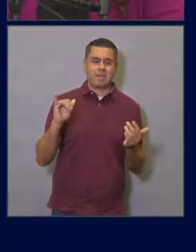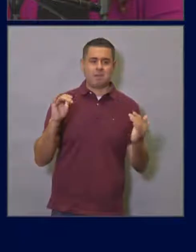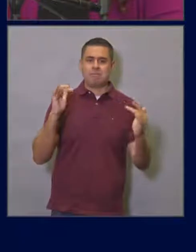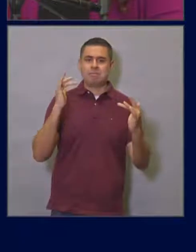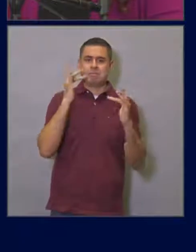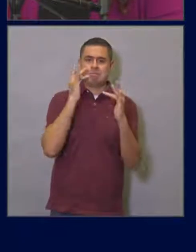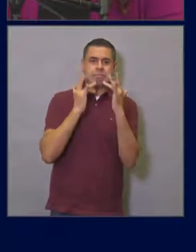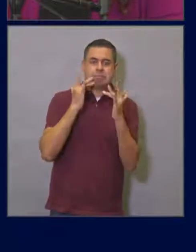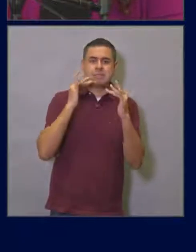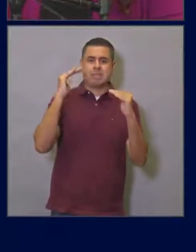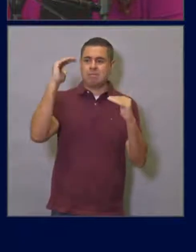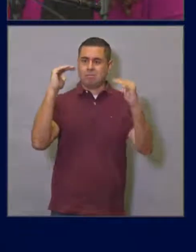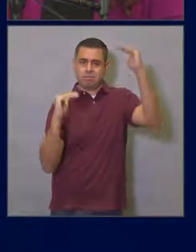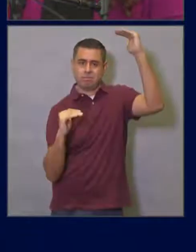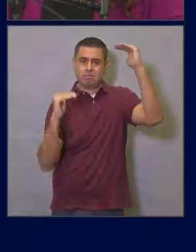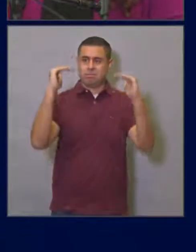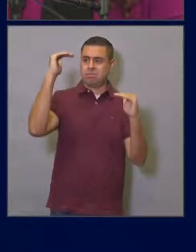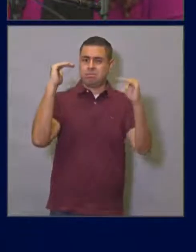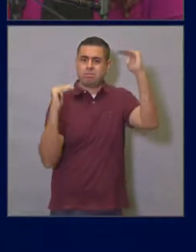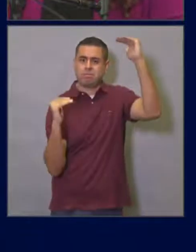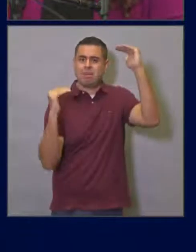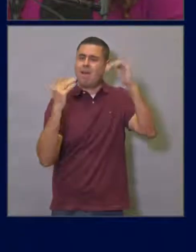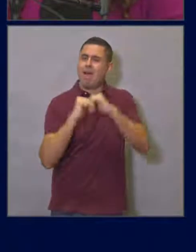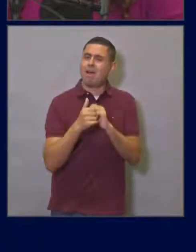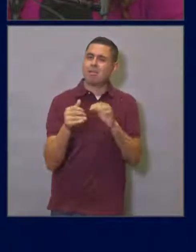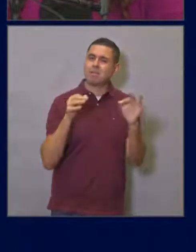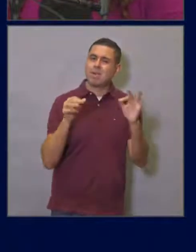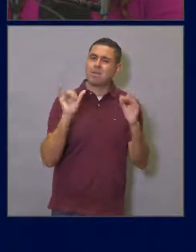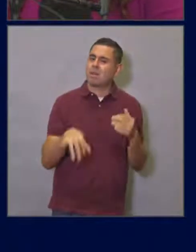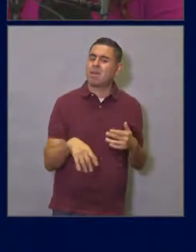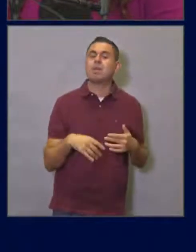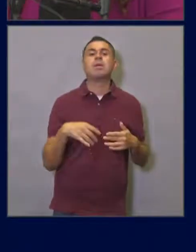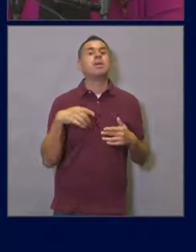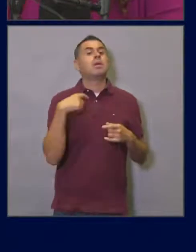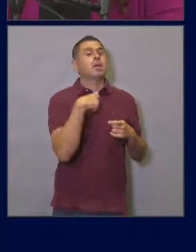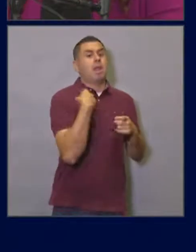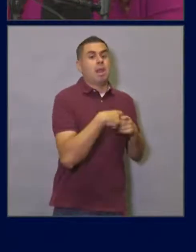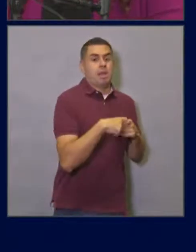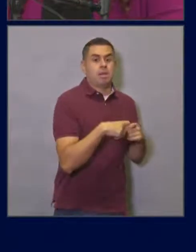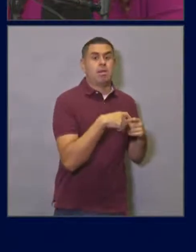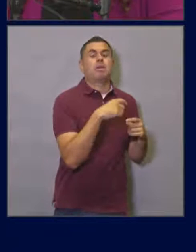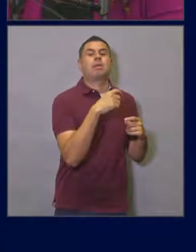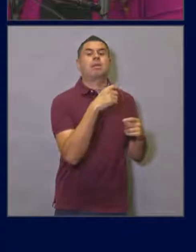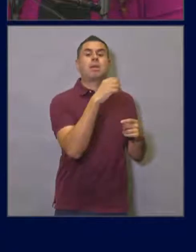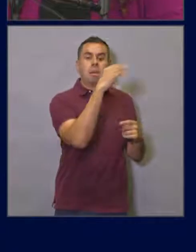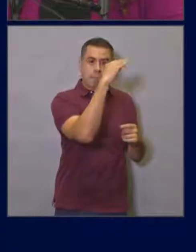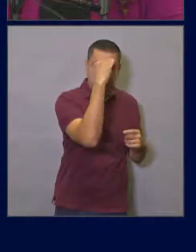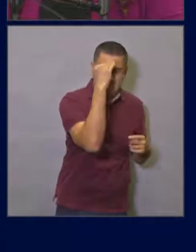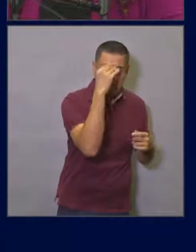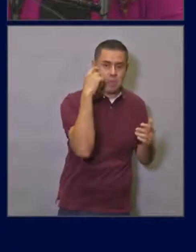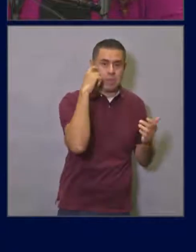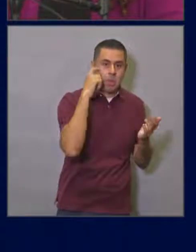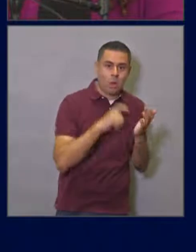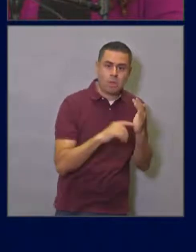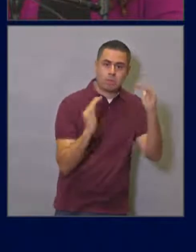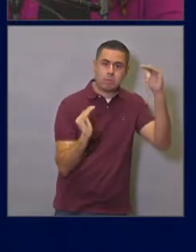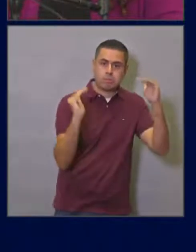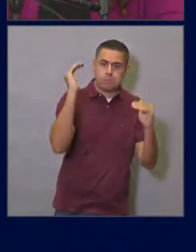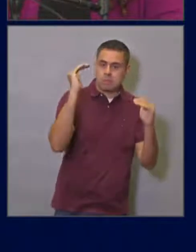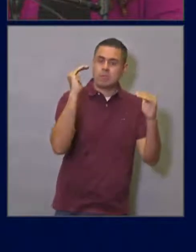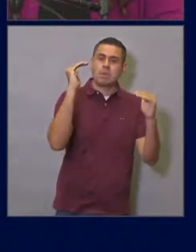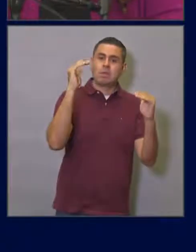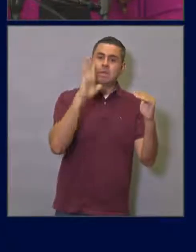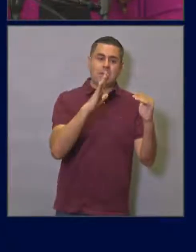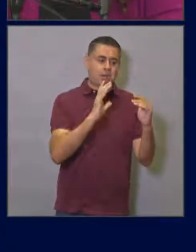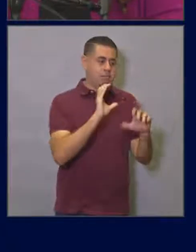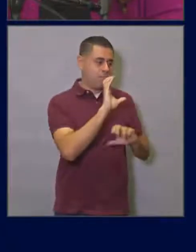de COVID-19. Entre los residentes latinos y afroamericanos que experimentan desigualdades, estamos cerrando las